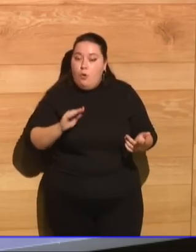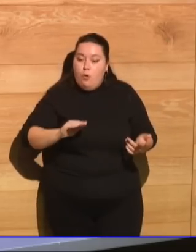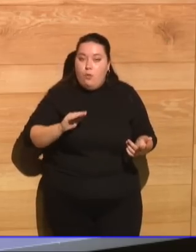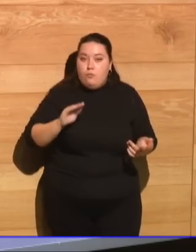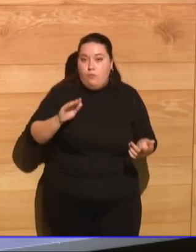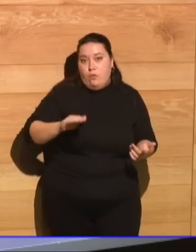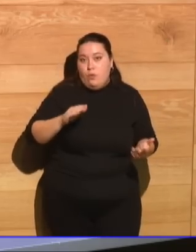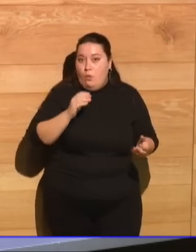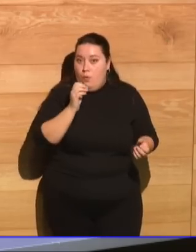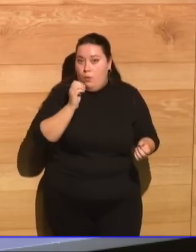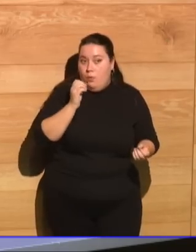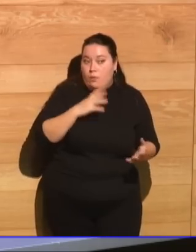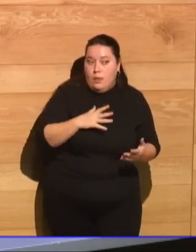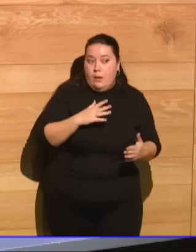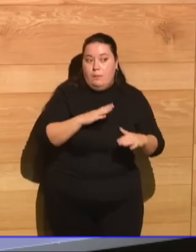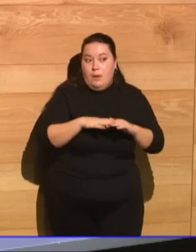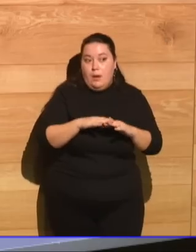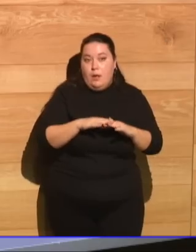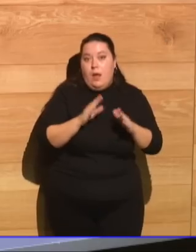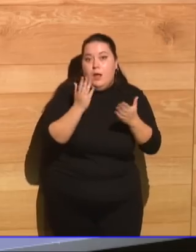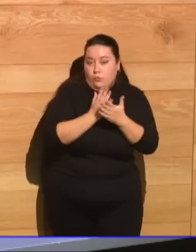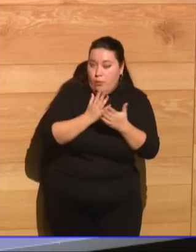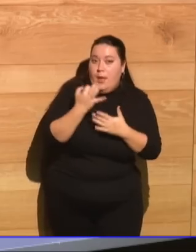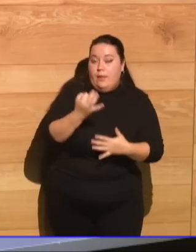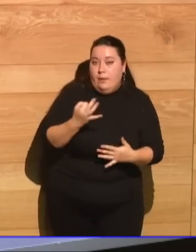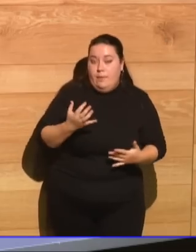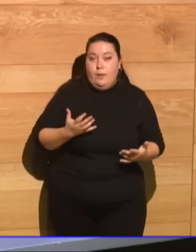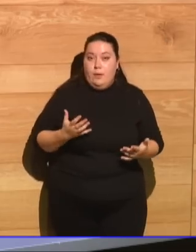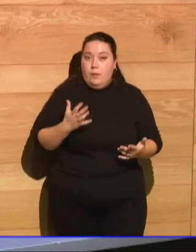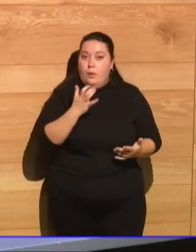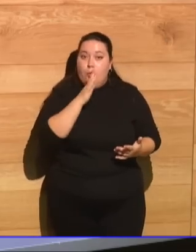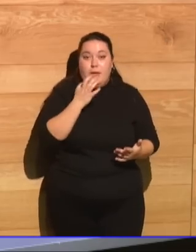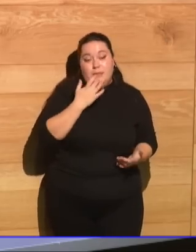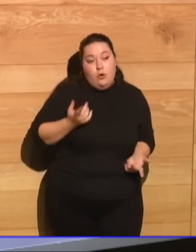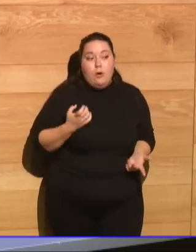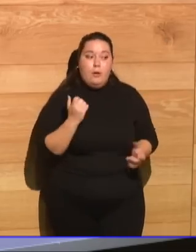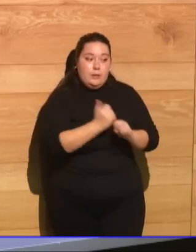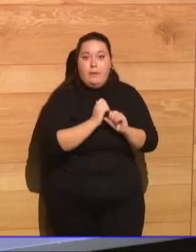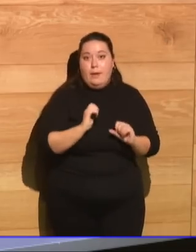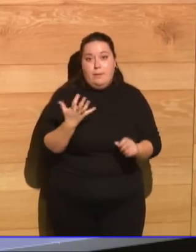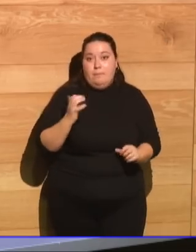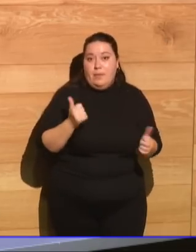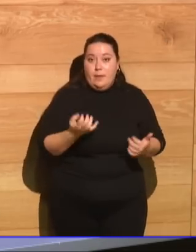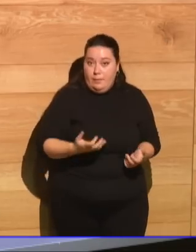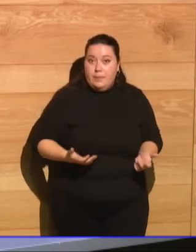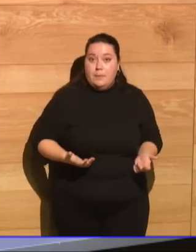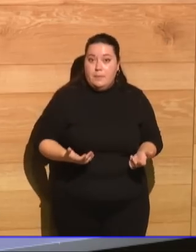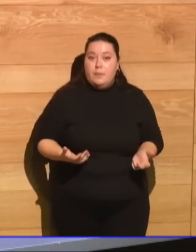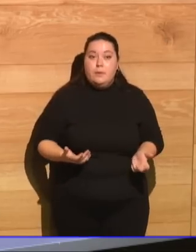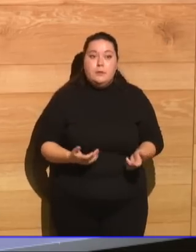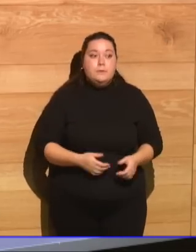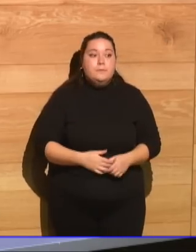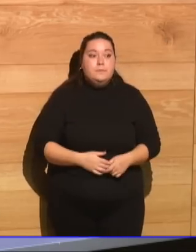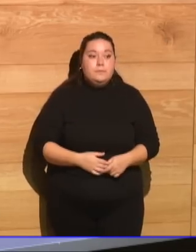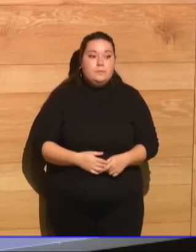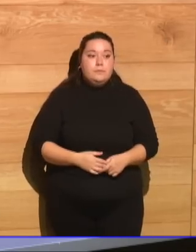se pueda permitir... Para que no lo pongan a trabajar. Claro, y para que sea una oveja negra permitible en la familia. Y eso vale